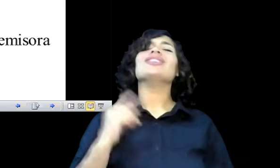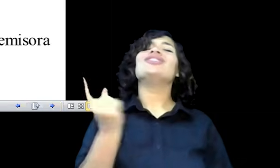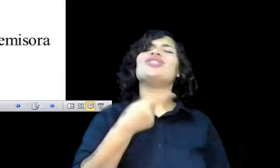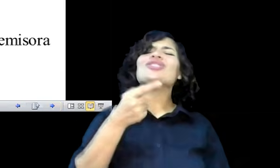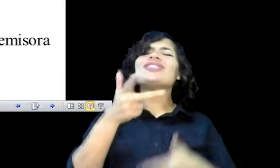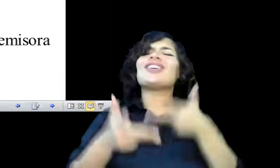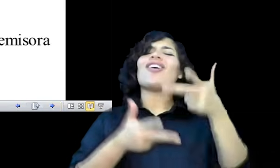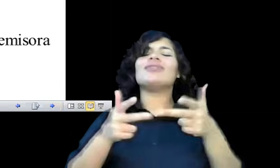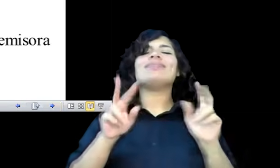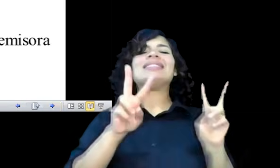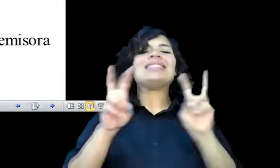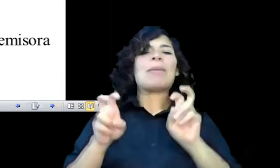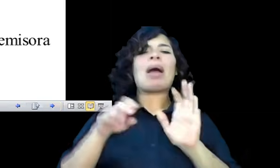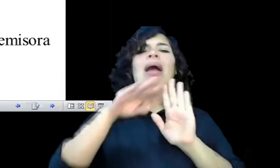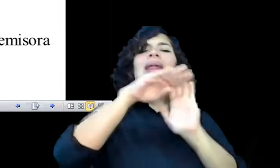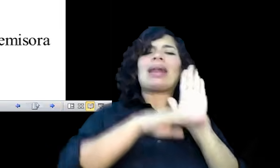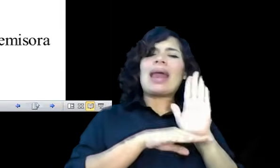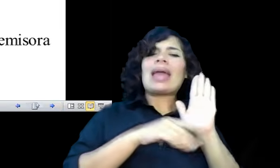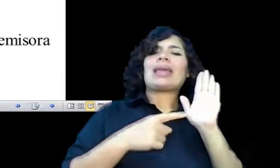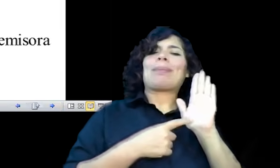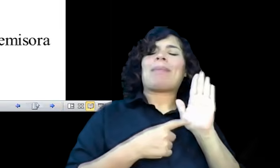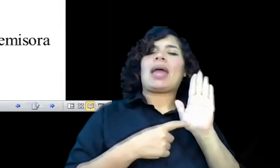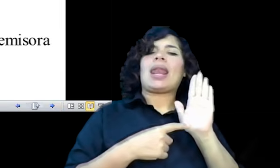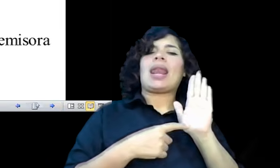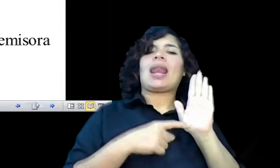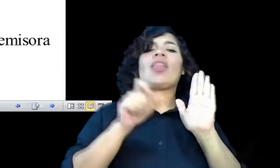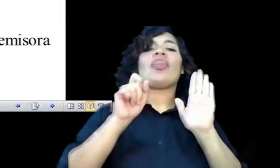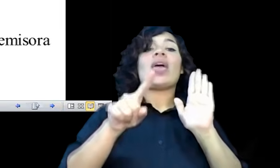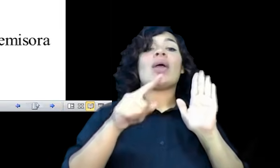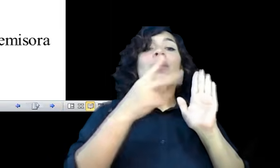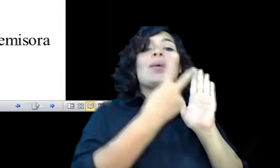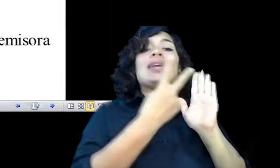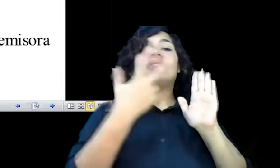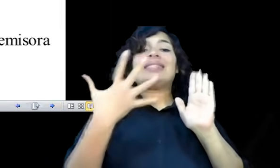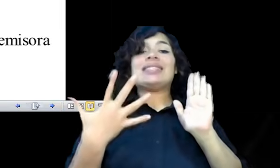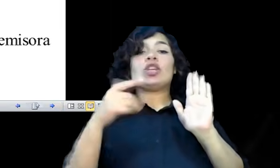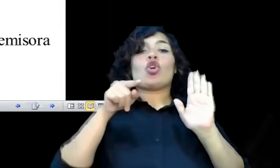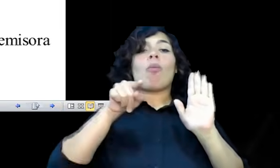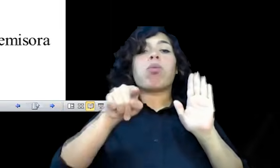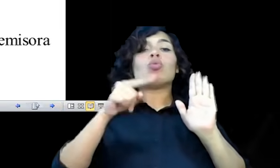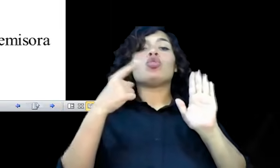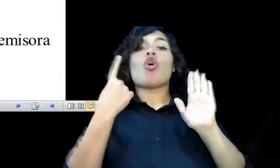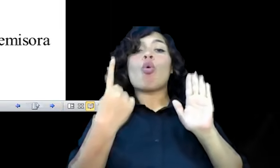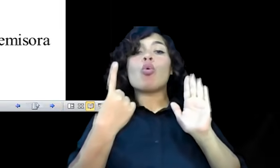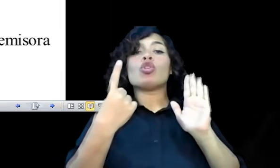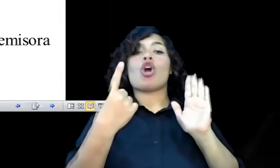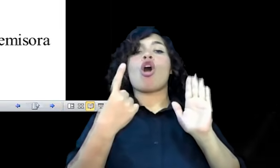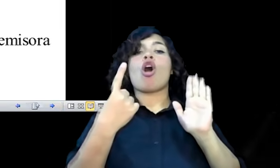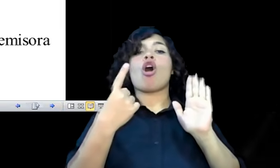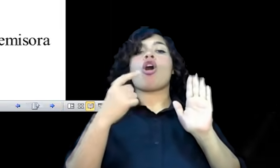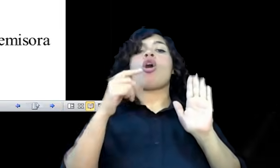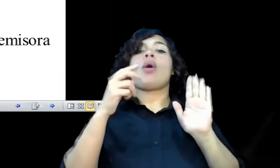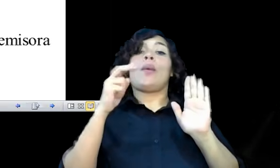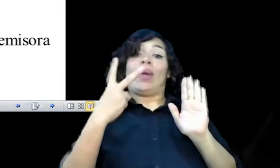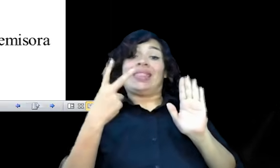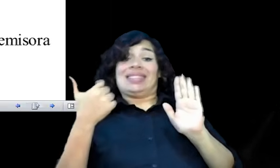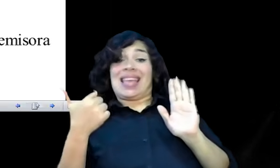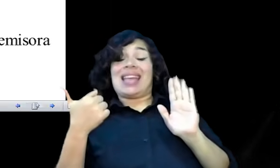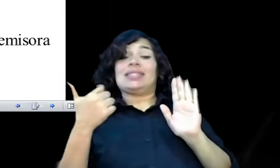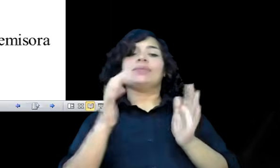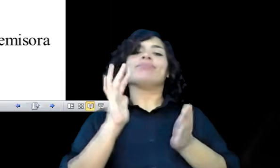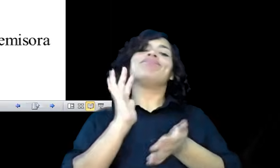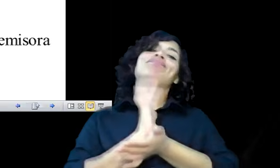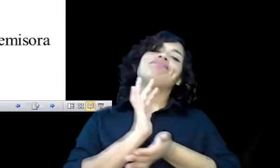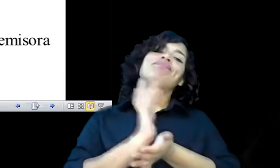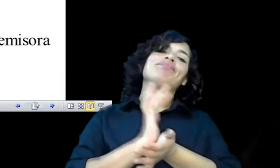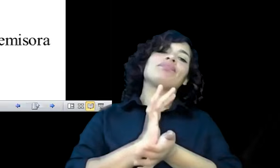Nosotros hablamos de lo que era el régimen, ¿sí?, del 25.1 o 26, que es la